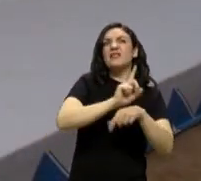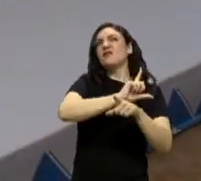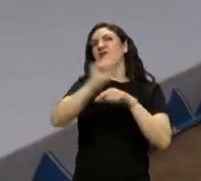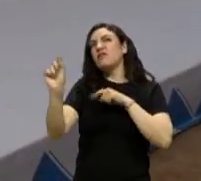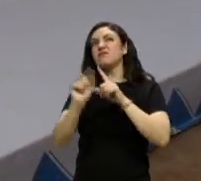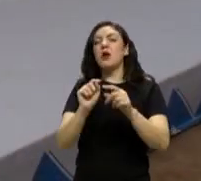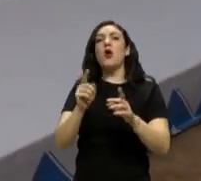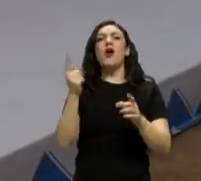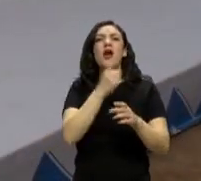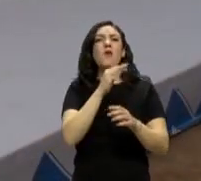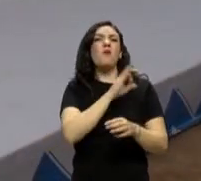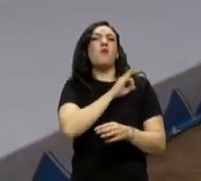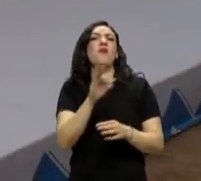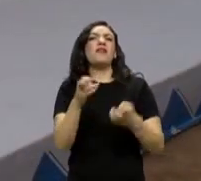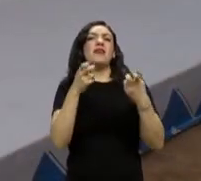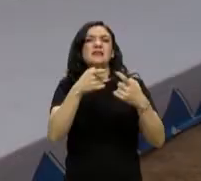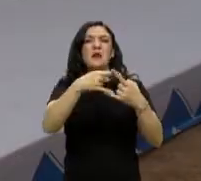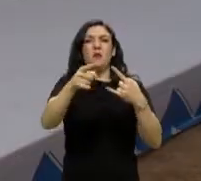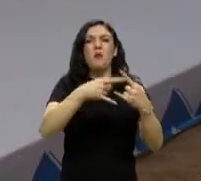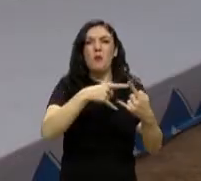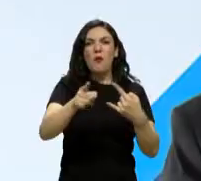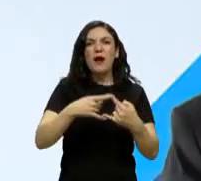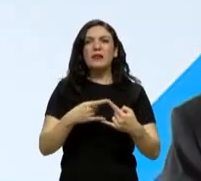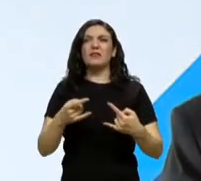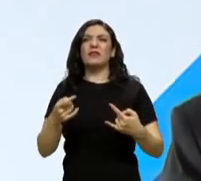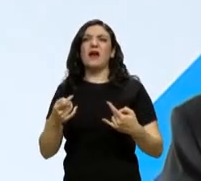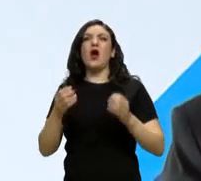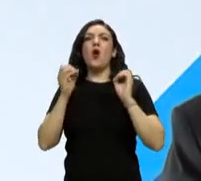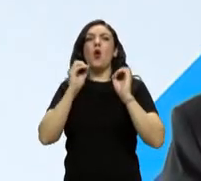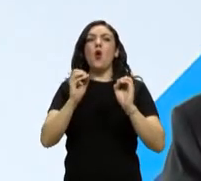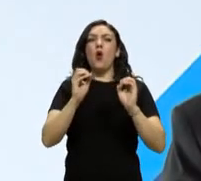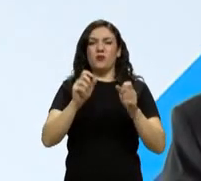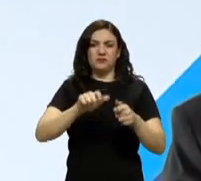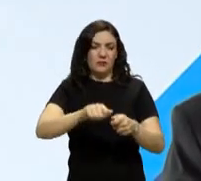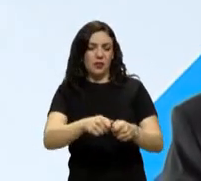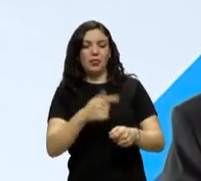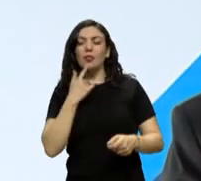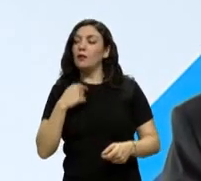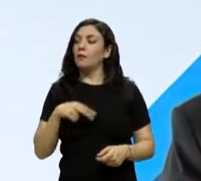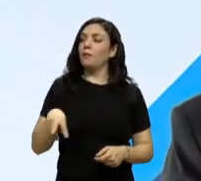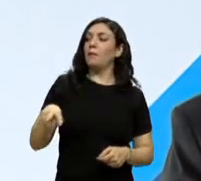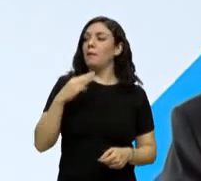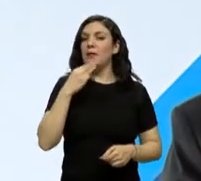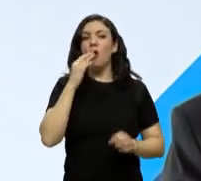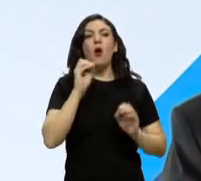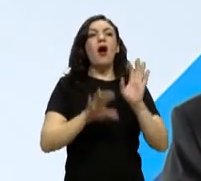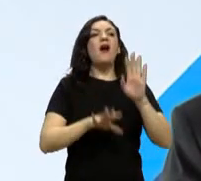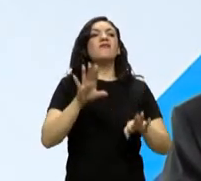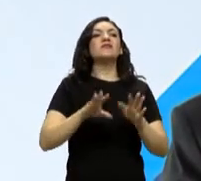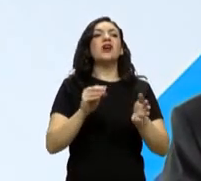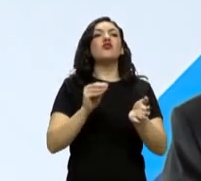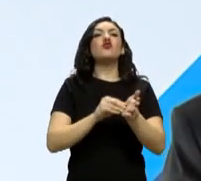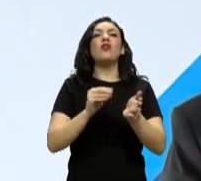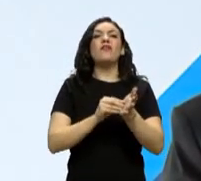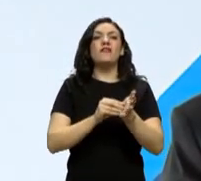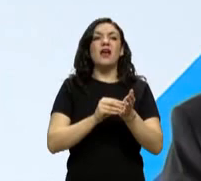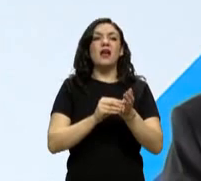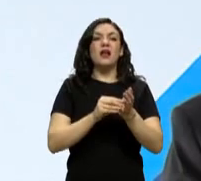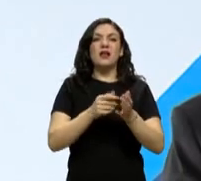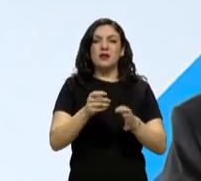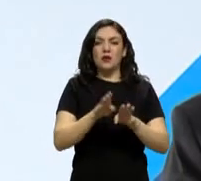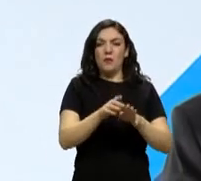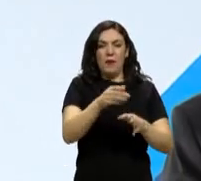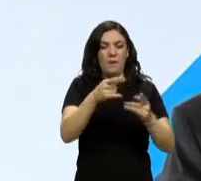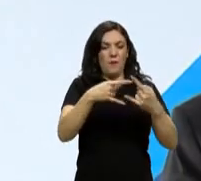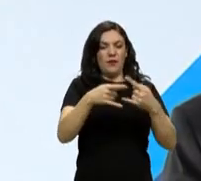Qué tan vulnerable puede ser la puerta las chapas o que por ahí de repente todavía dejamos el el cablecito el